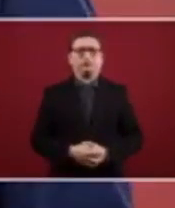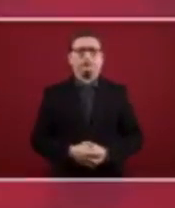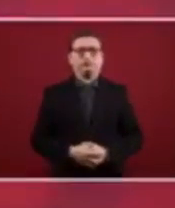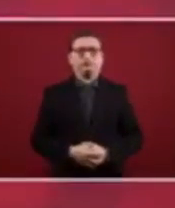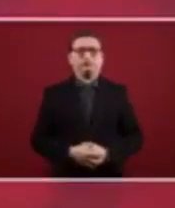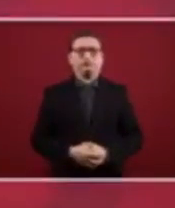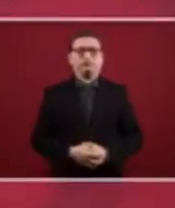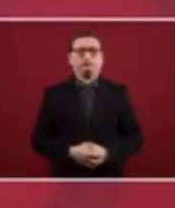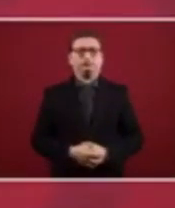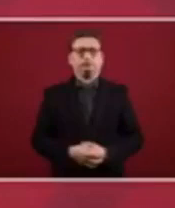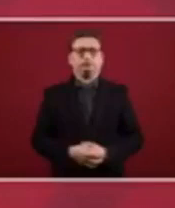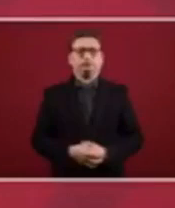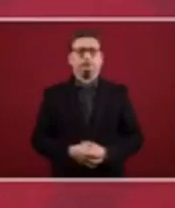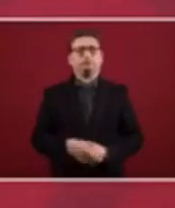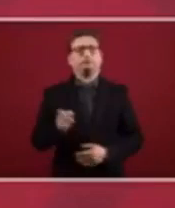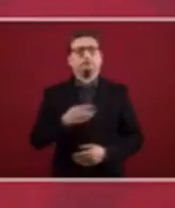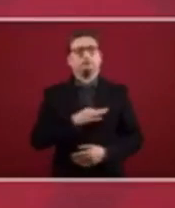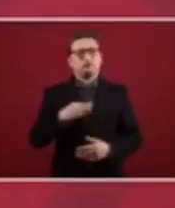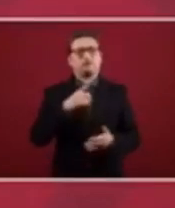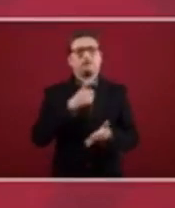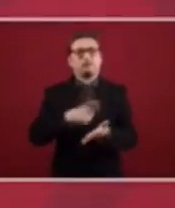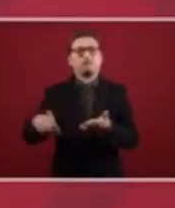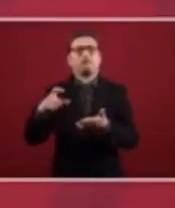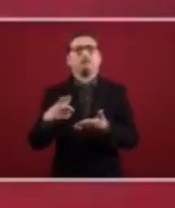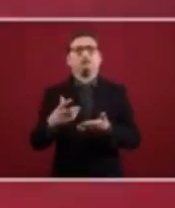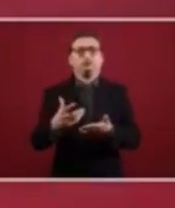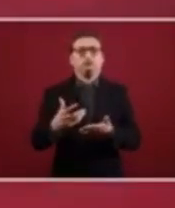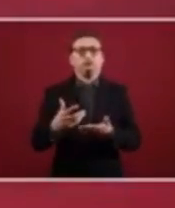puedan comprar